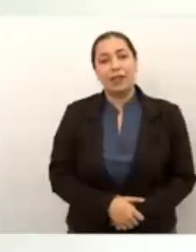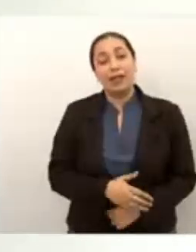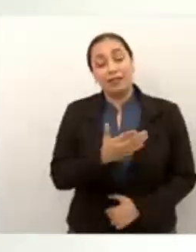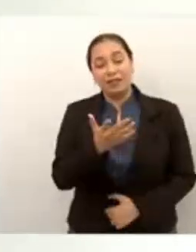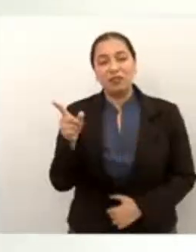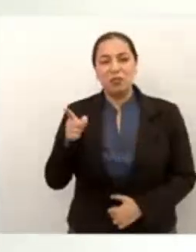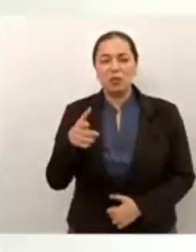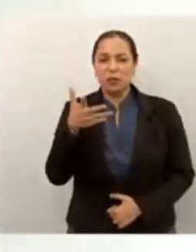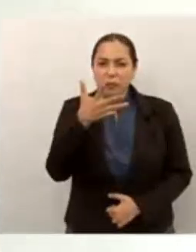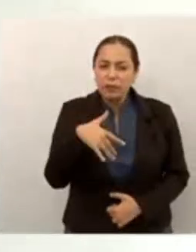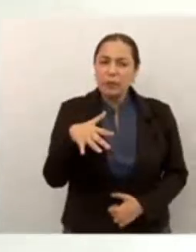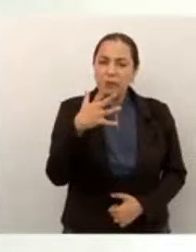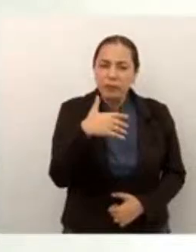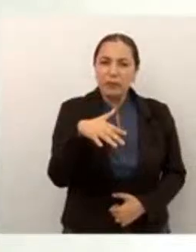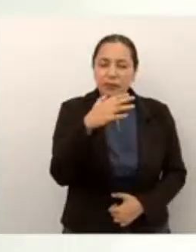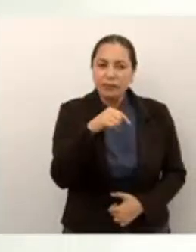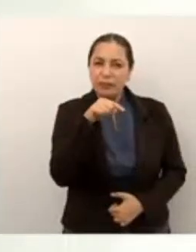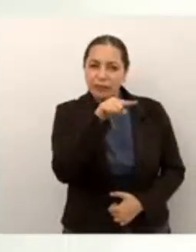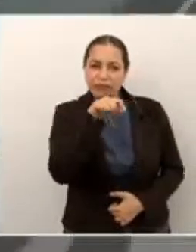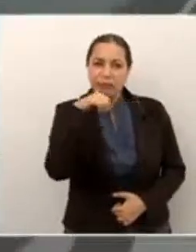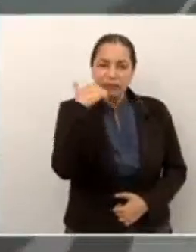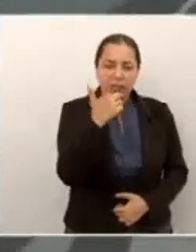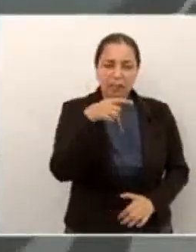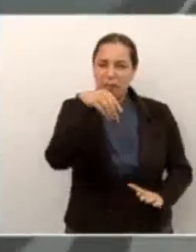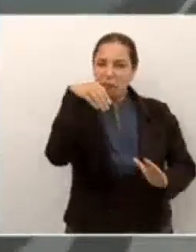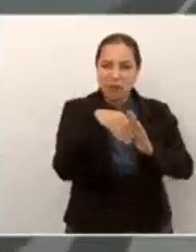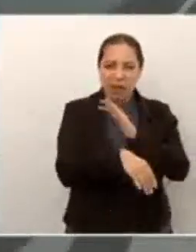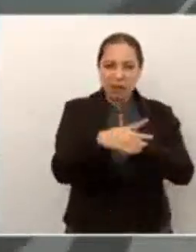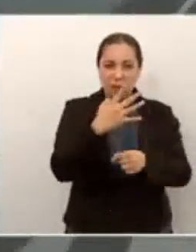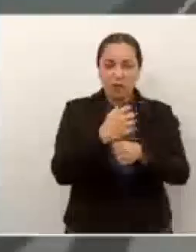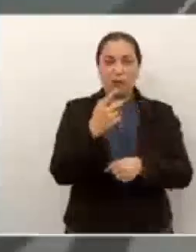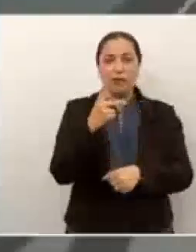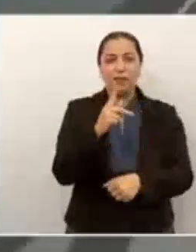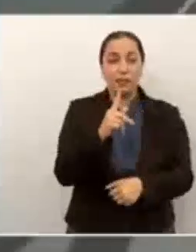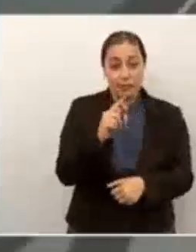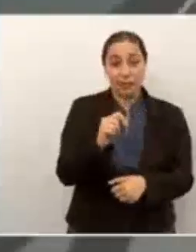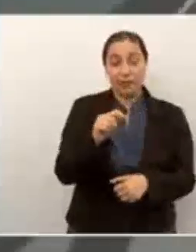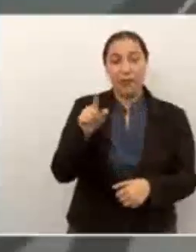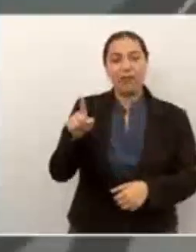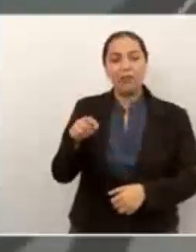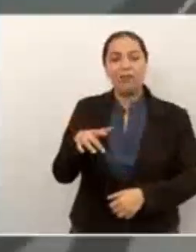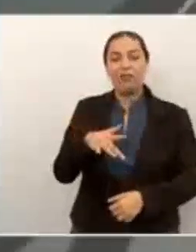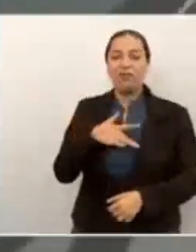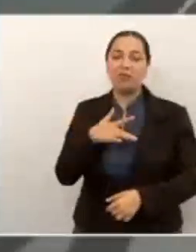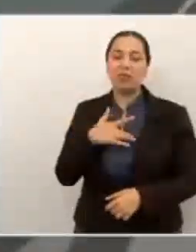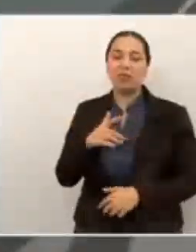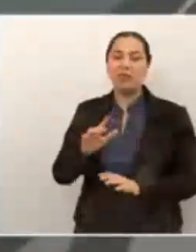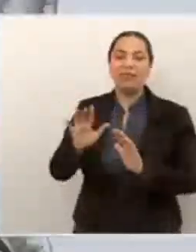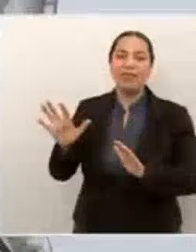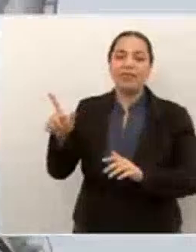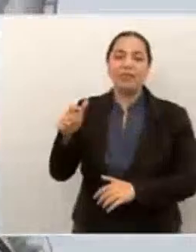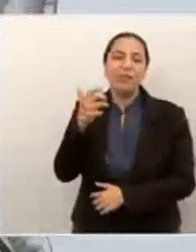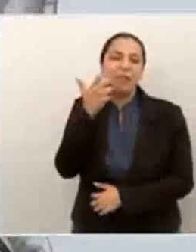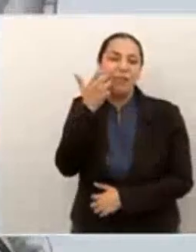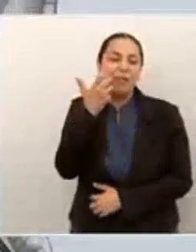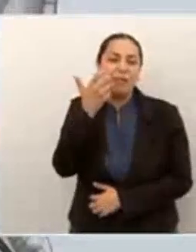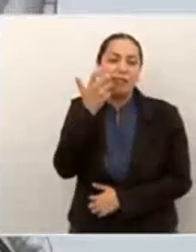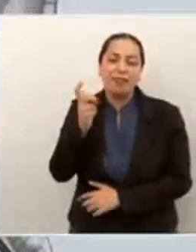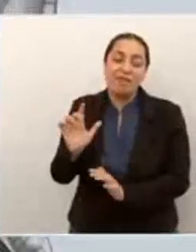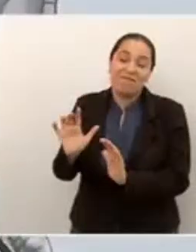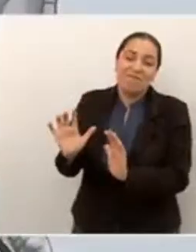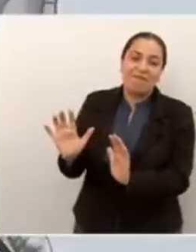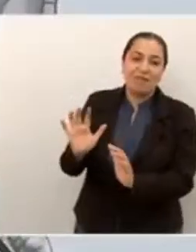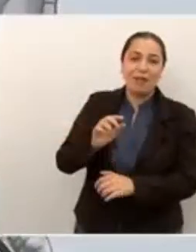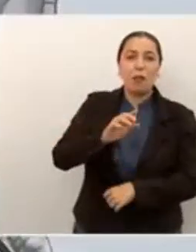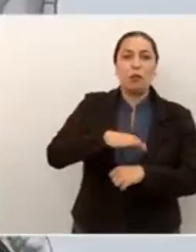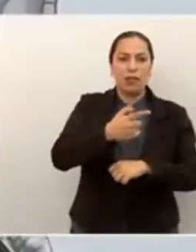buscando el fracaso de la Cuarta Transformación. Se van a quedar con las ganas, porque nosotros tenemos el respaldo del pueblo de